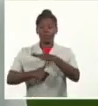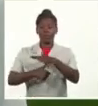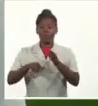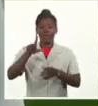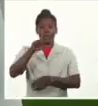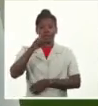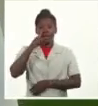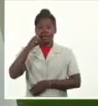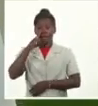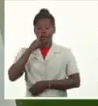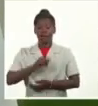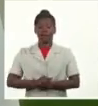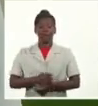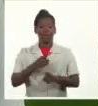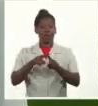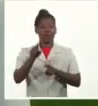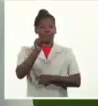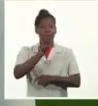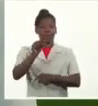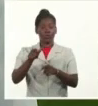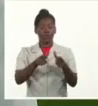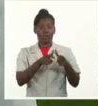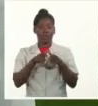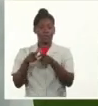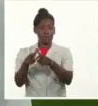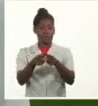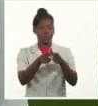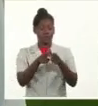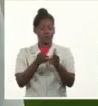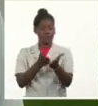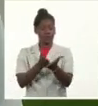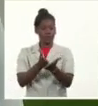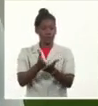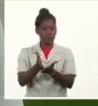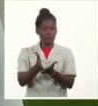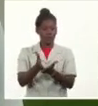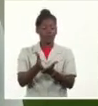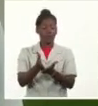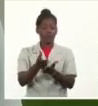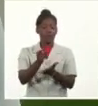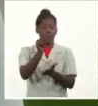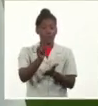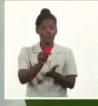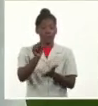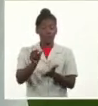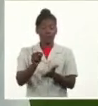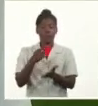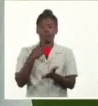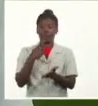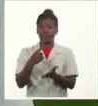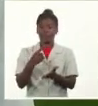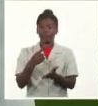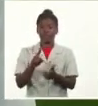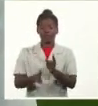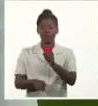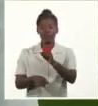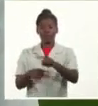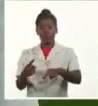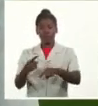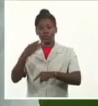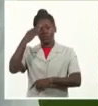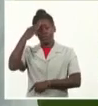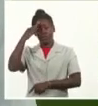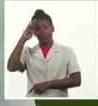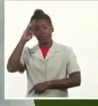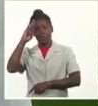otros actores internacionales, y que su sucesor manipuló políticamente y desconoció los actos de